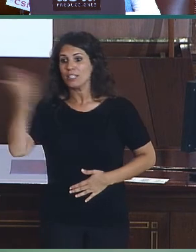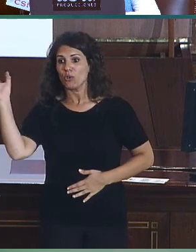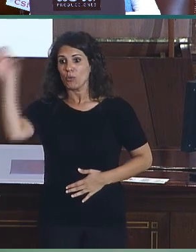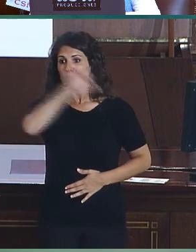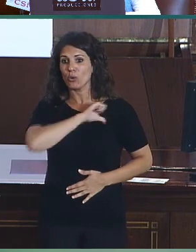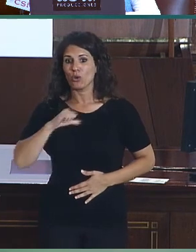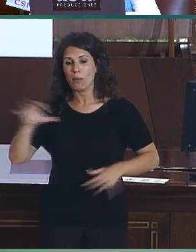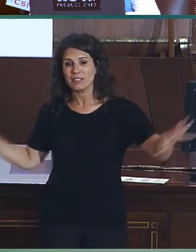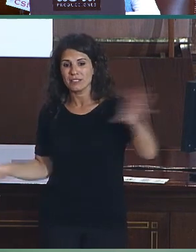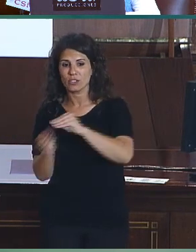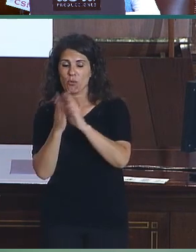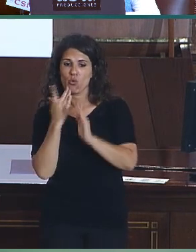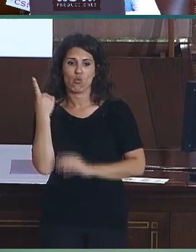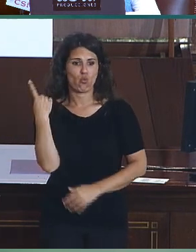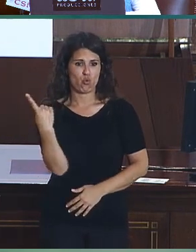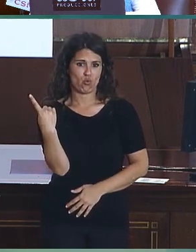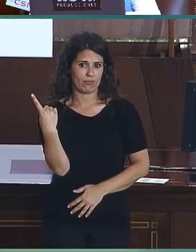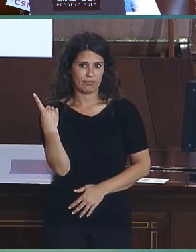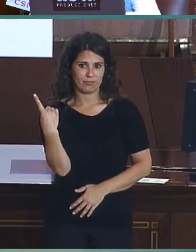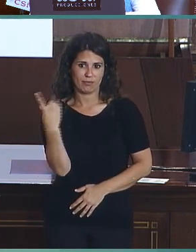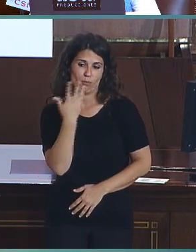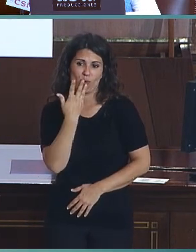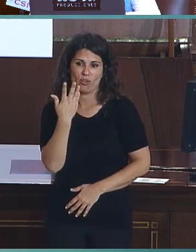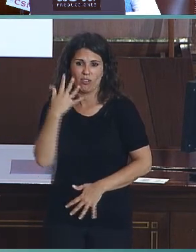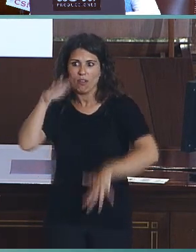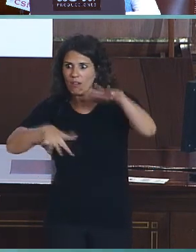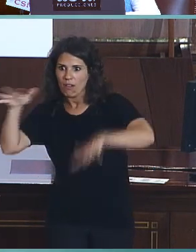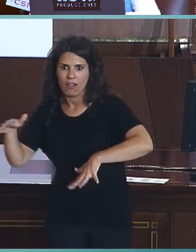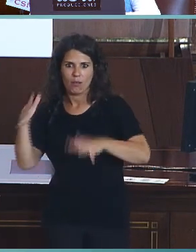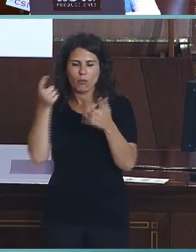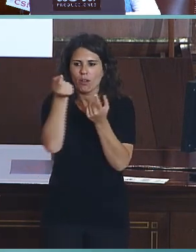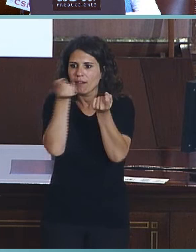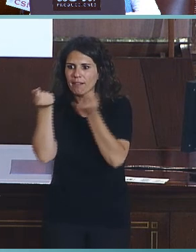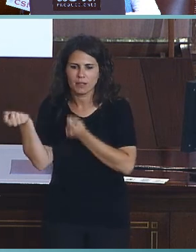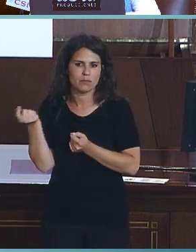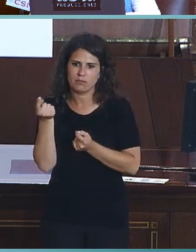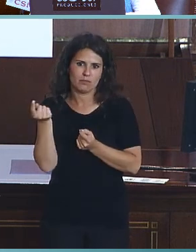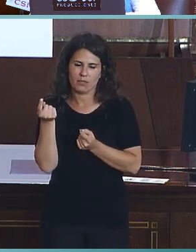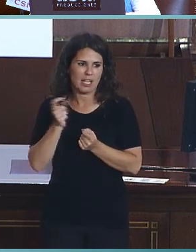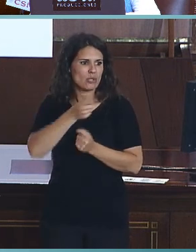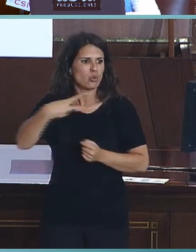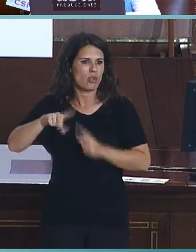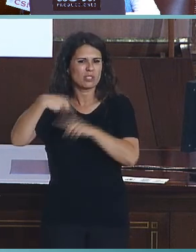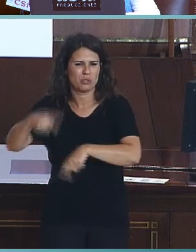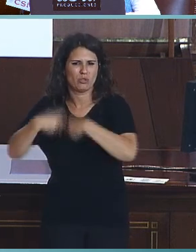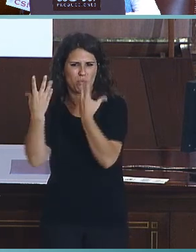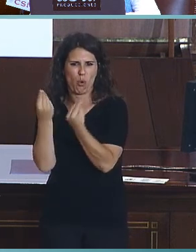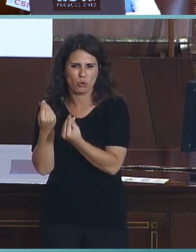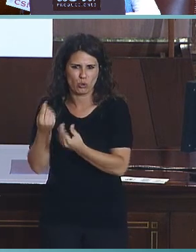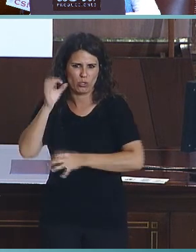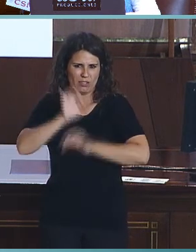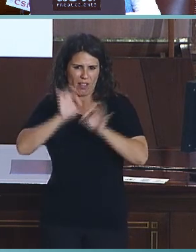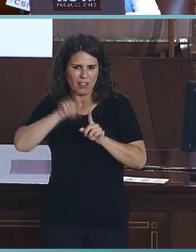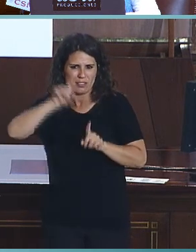en un único ítem para que no distorsionara demasiado luego los resultados estadísticos. Ahí